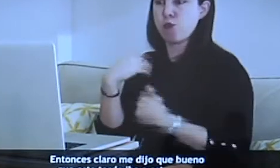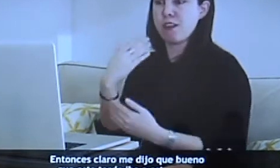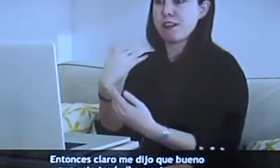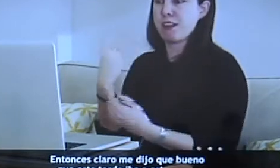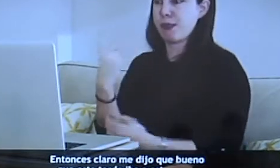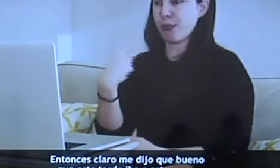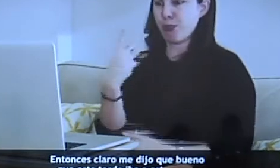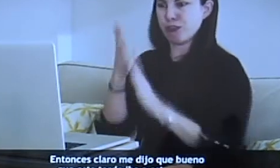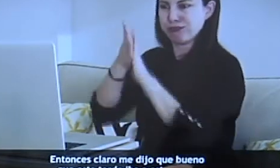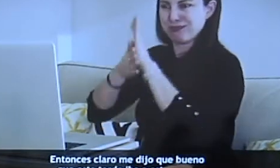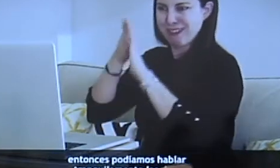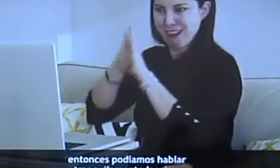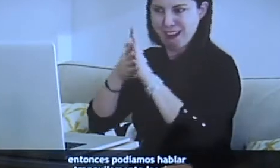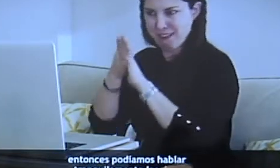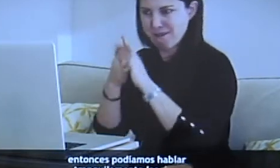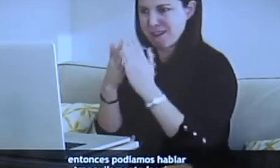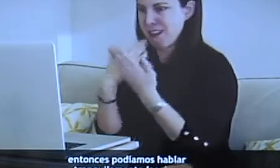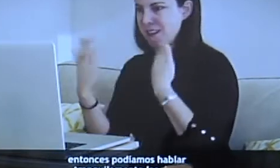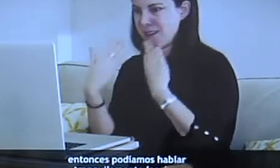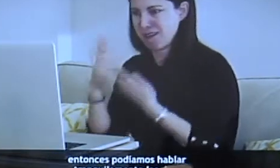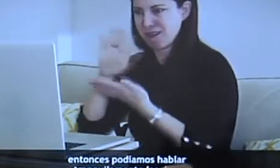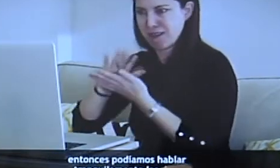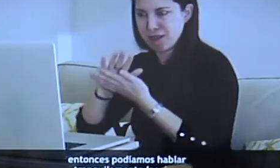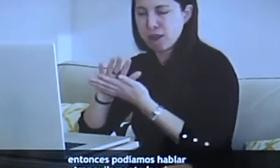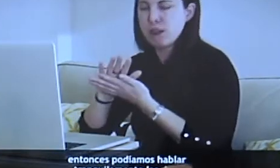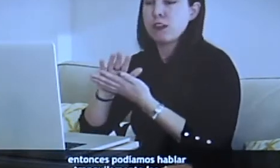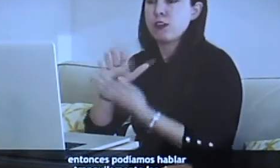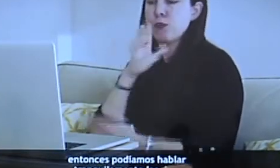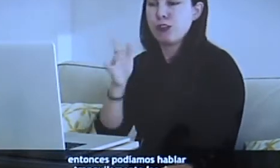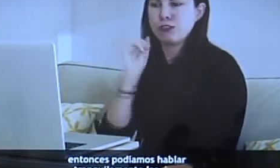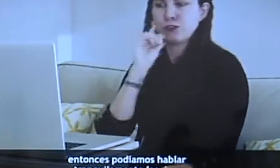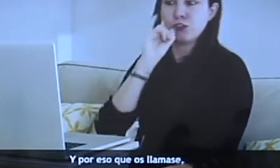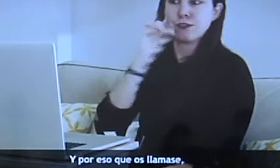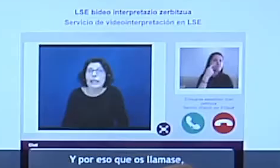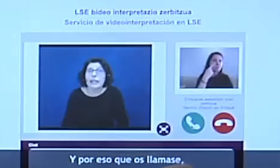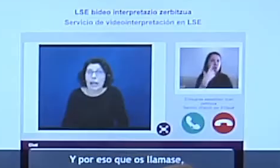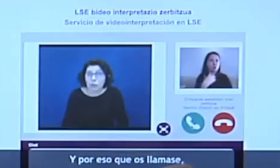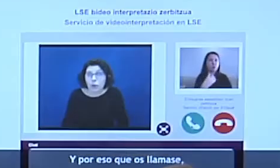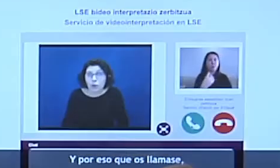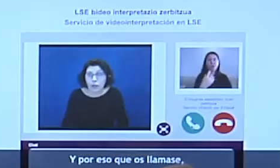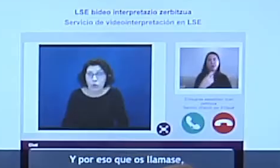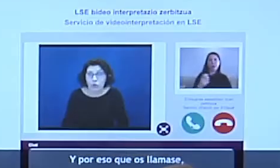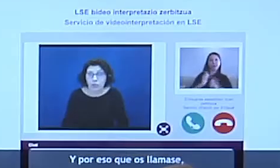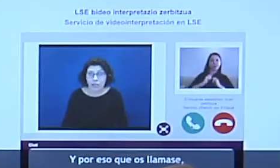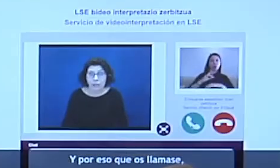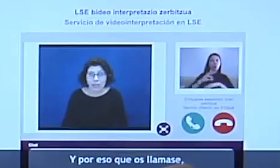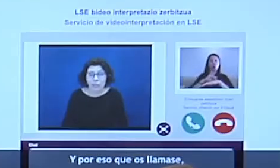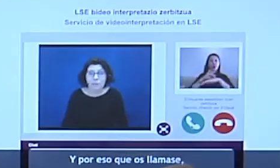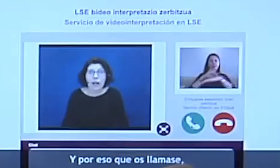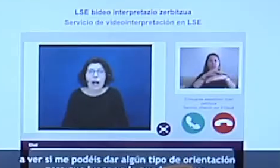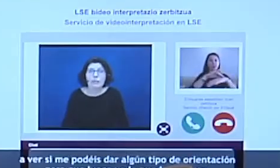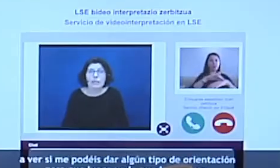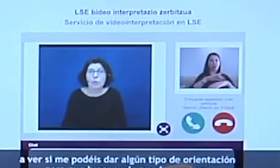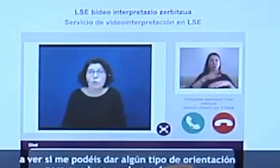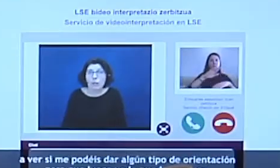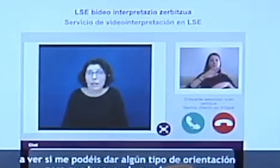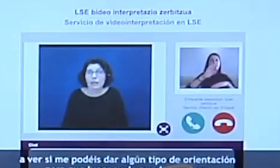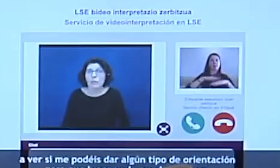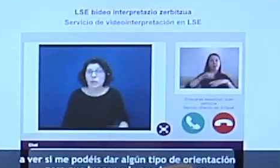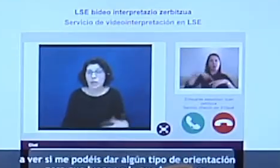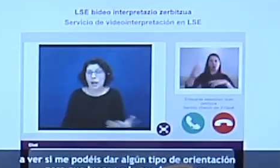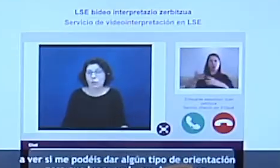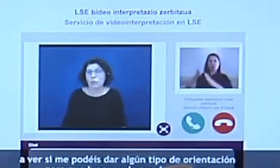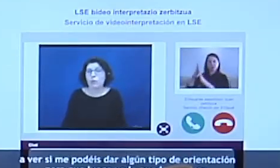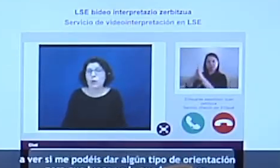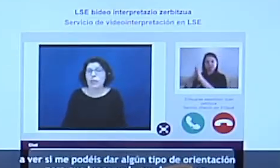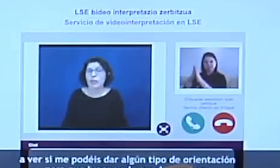esta tarde sí iba a estar sola, entonces podríamos hablar tranquilamente las dos. Y de ahí, bueno, que os llamase, a ver si de alguna manera